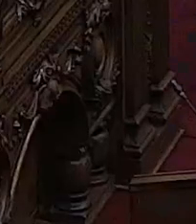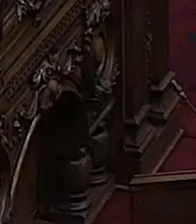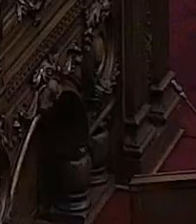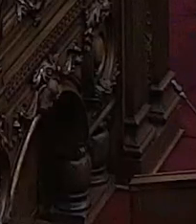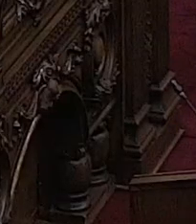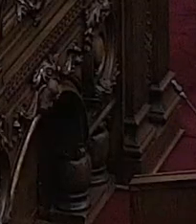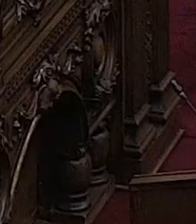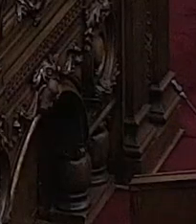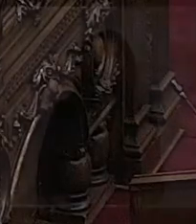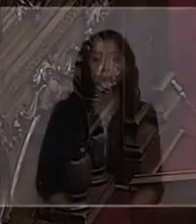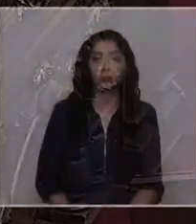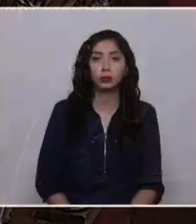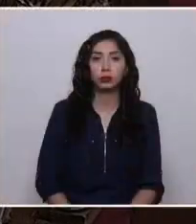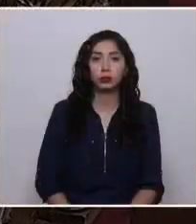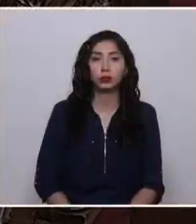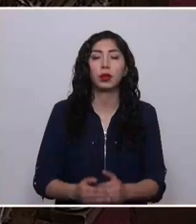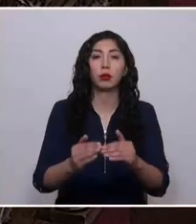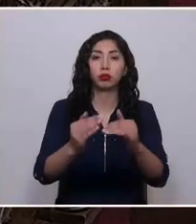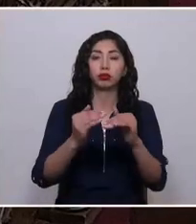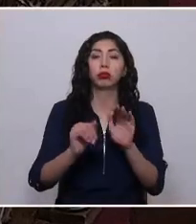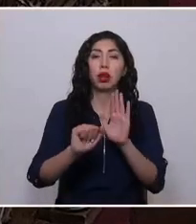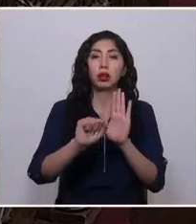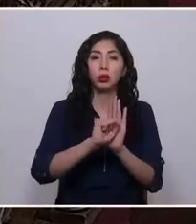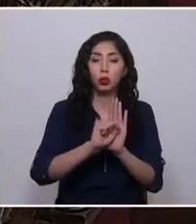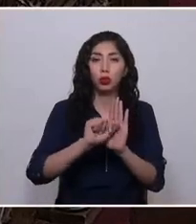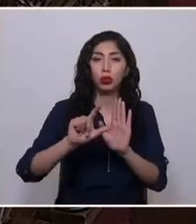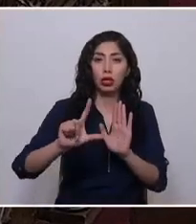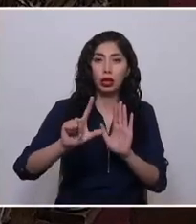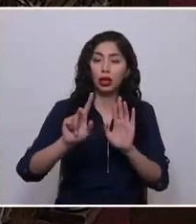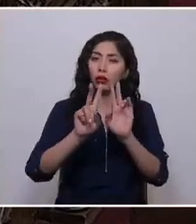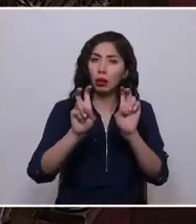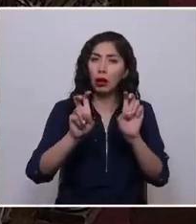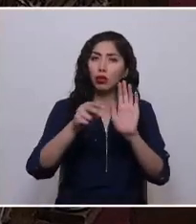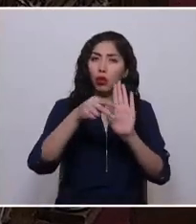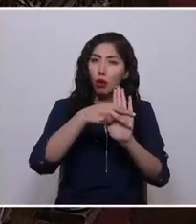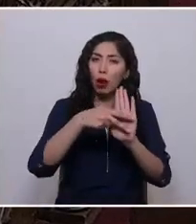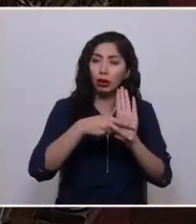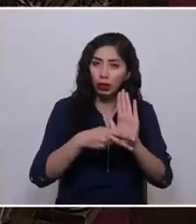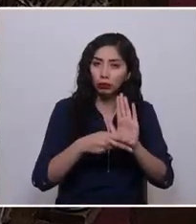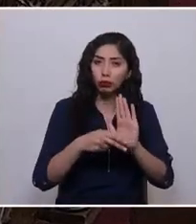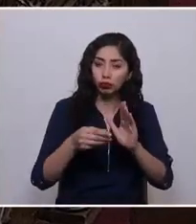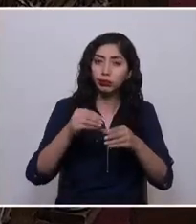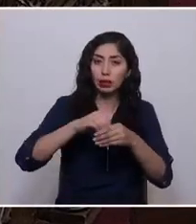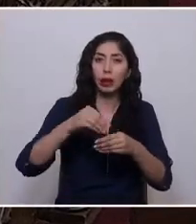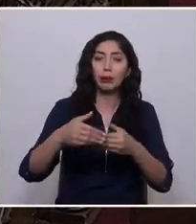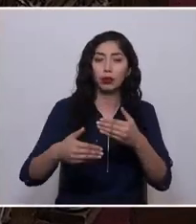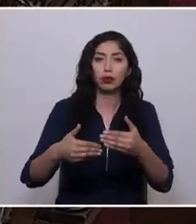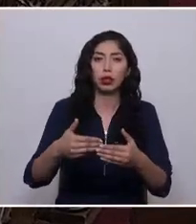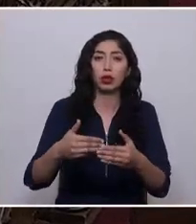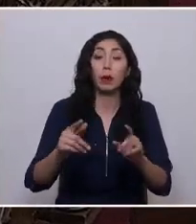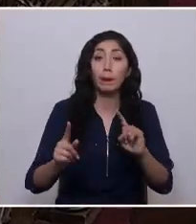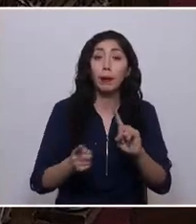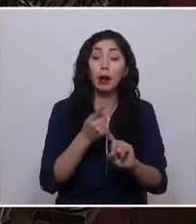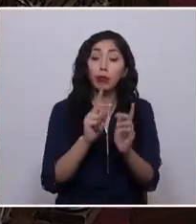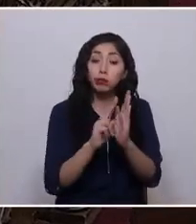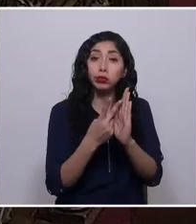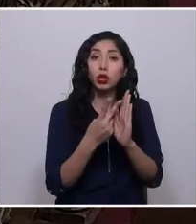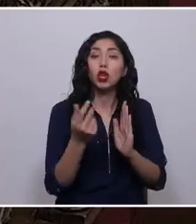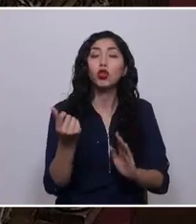Pasamos al artículo 7 sobre las fuentes normativas del proceso. La primera indicación es la número